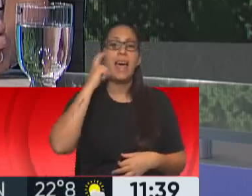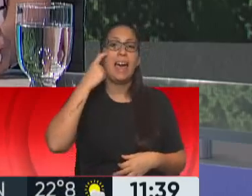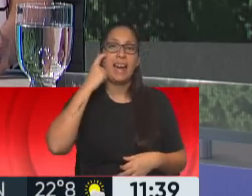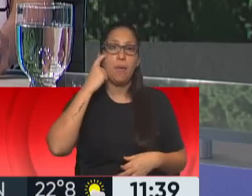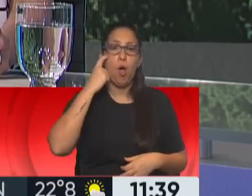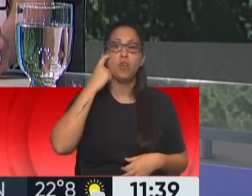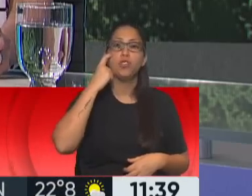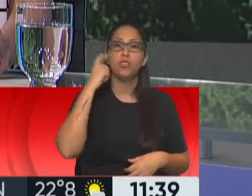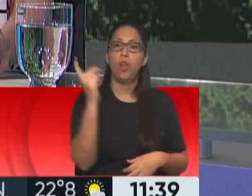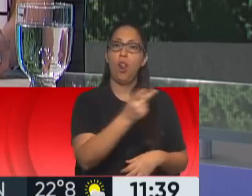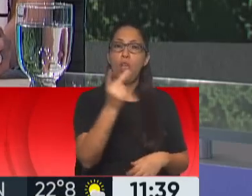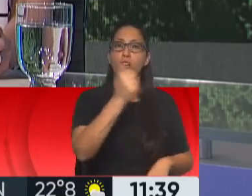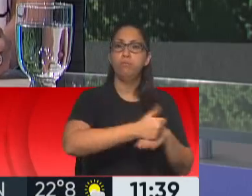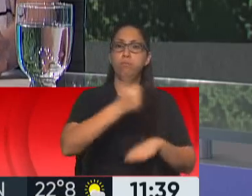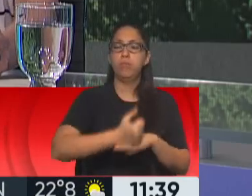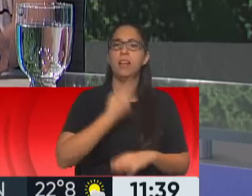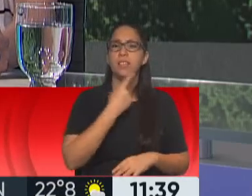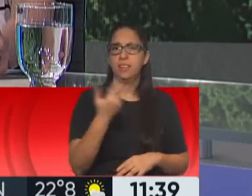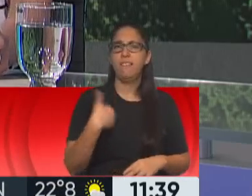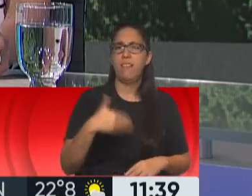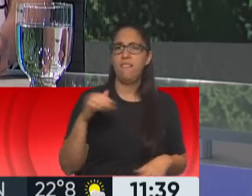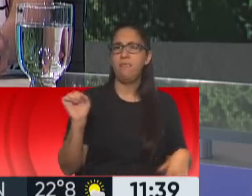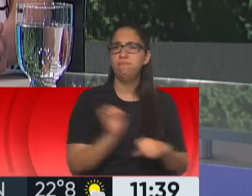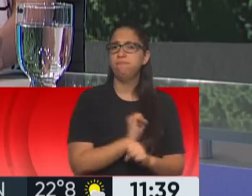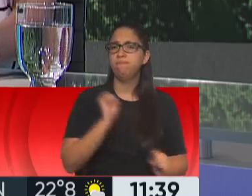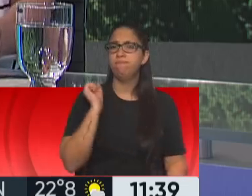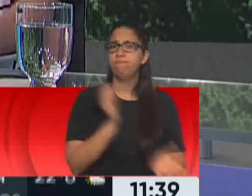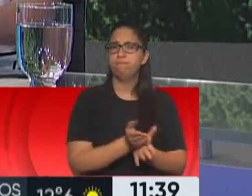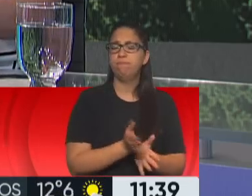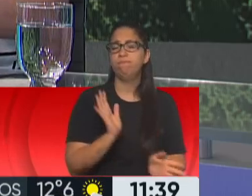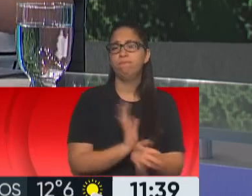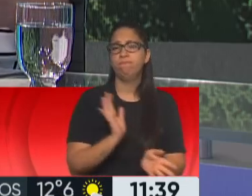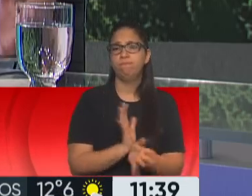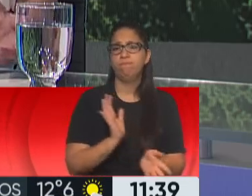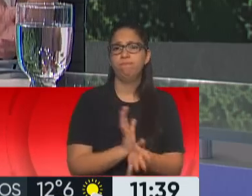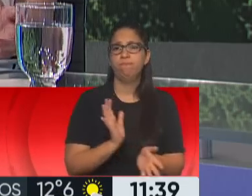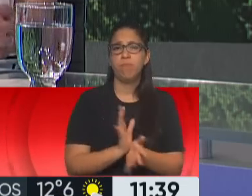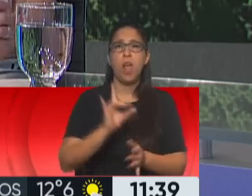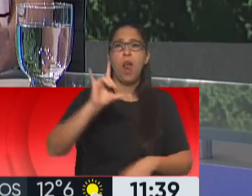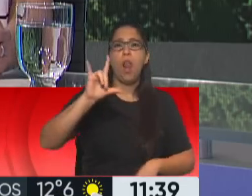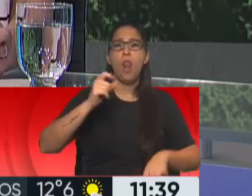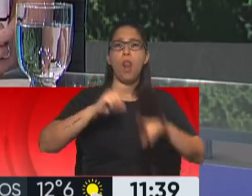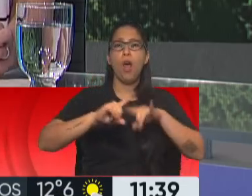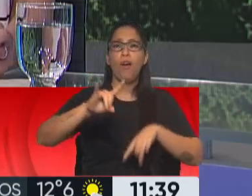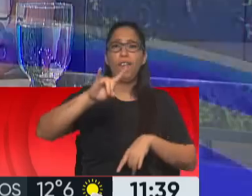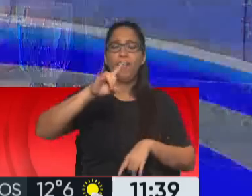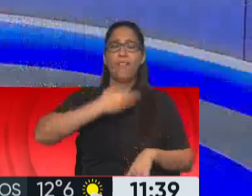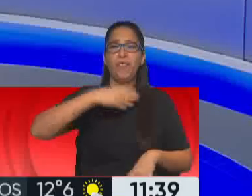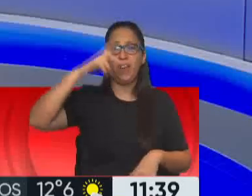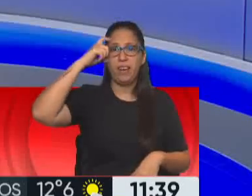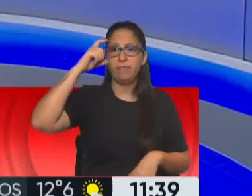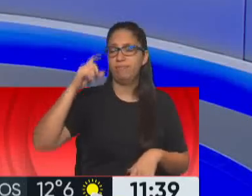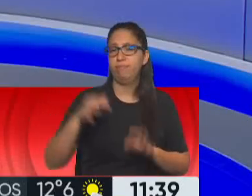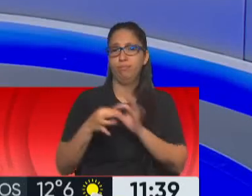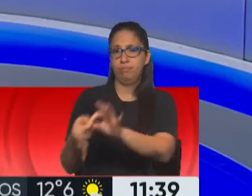social, advirtiendo sobre esta ratificación, a la que calificaron como parte del denominado lawfare. Y además Jiménez,